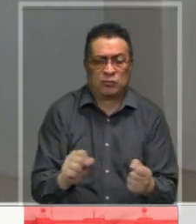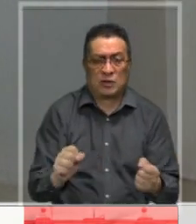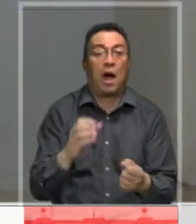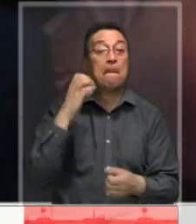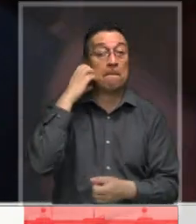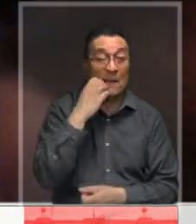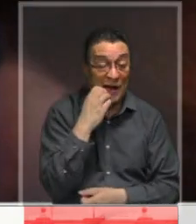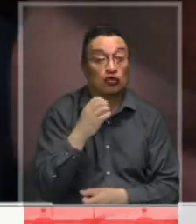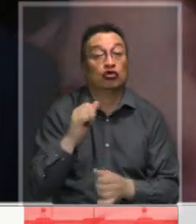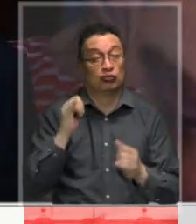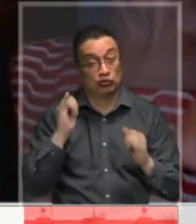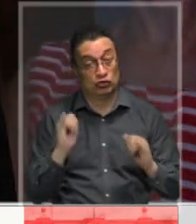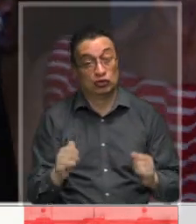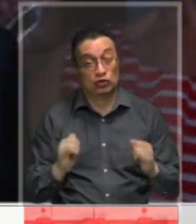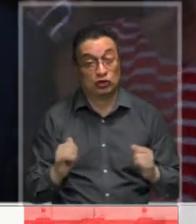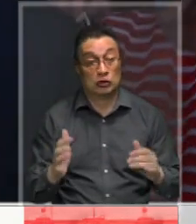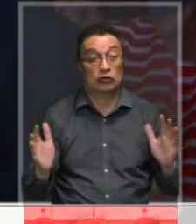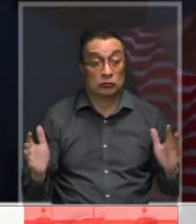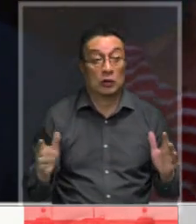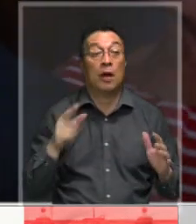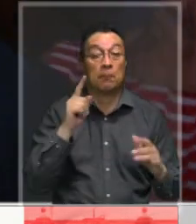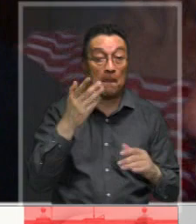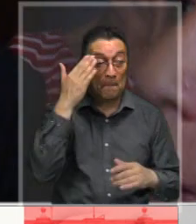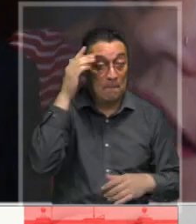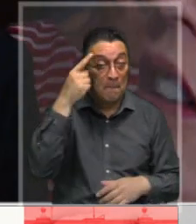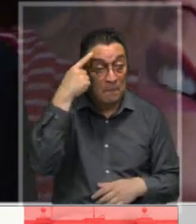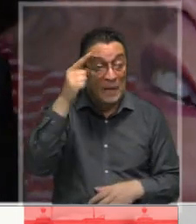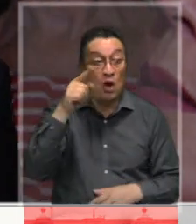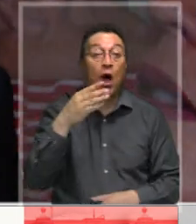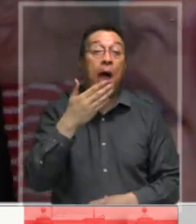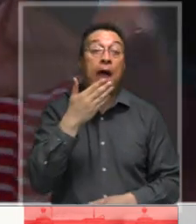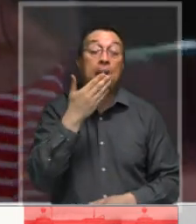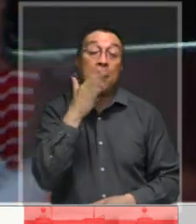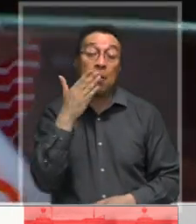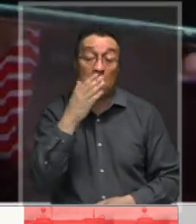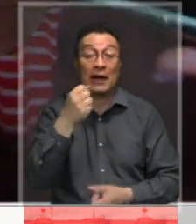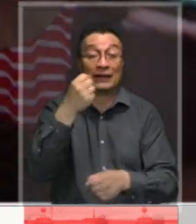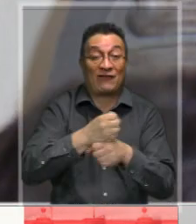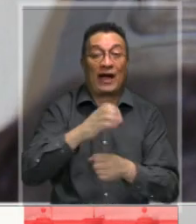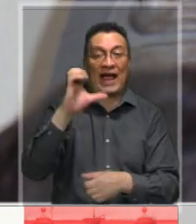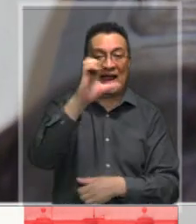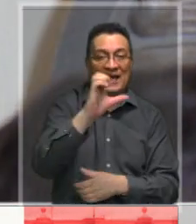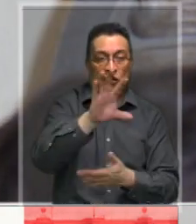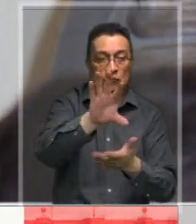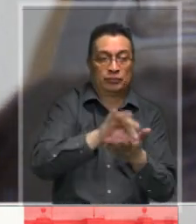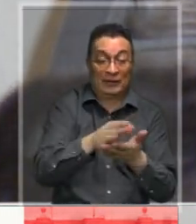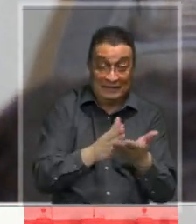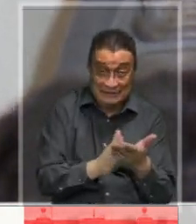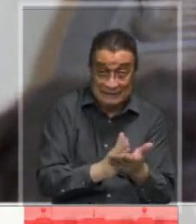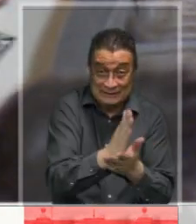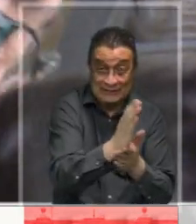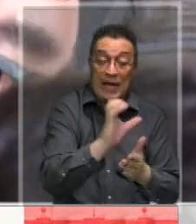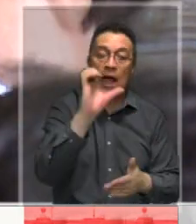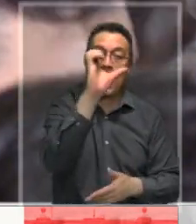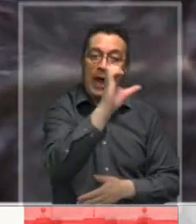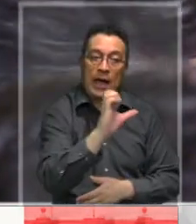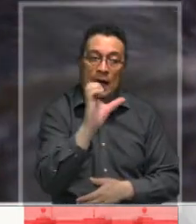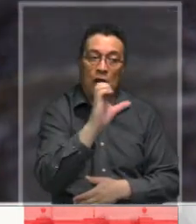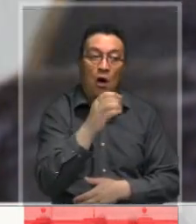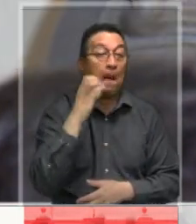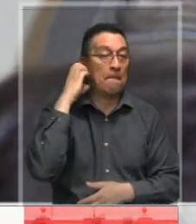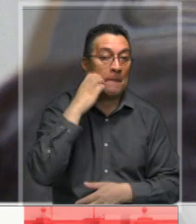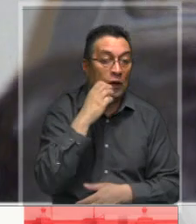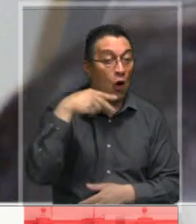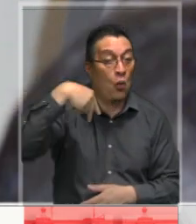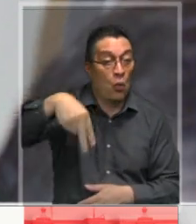mayo, pero recordemos que los expertos empiezan a trabajar en enero. Entonces hay que tomar como fecha de inicio enero, no mayo o